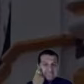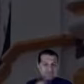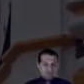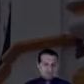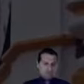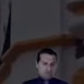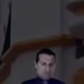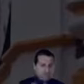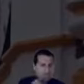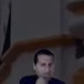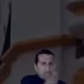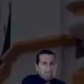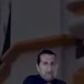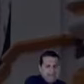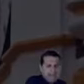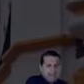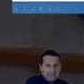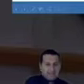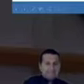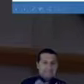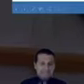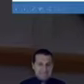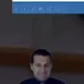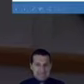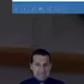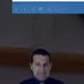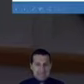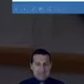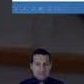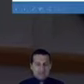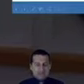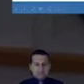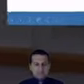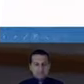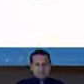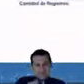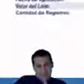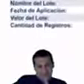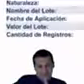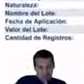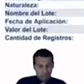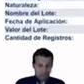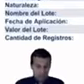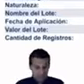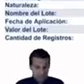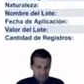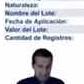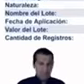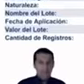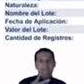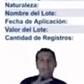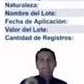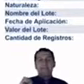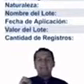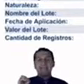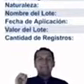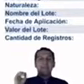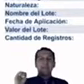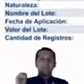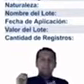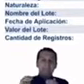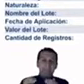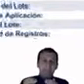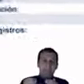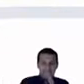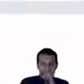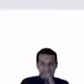El día de ayer la sociedad Haiku recibió el depósito por parte de la Secretaría de Hacienda y el pago correspondiente a la